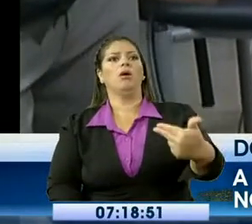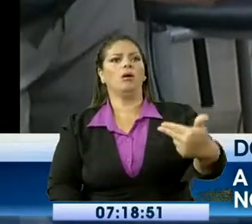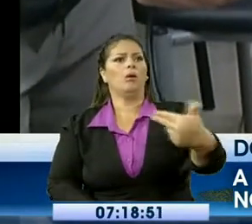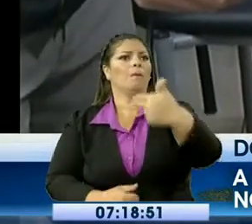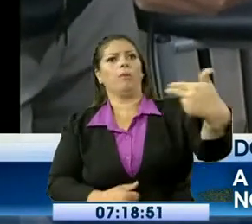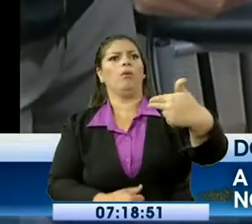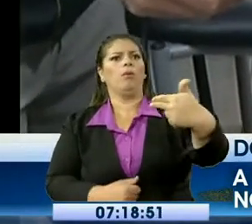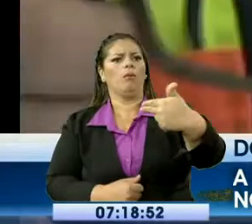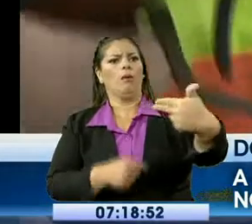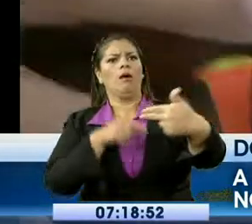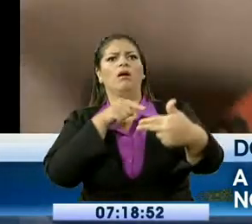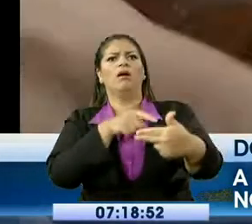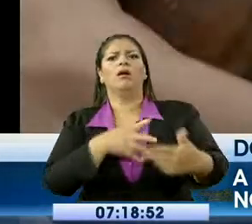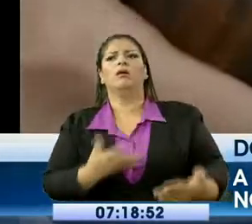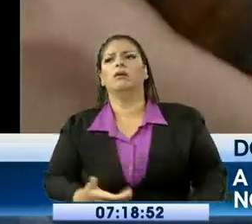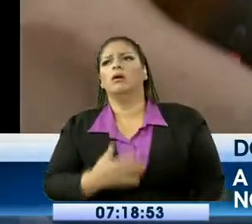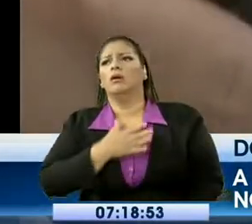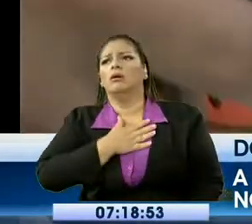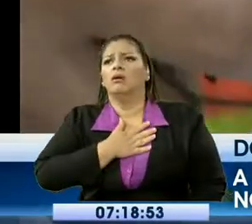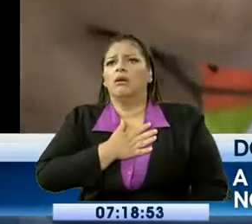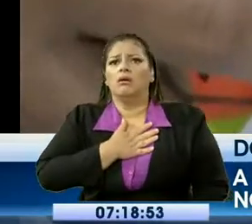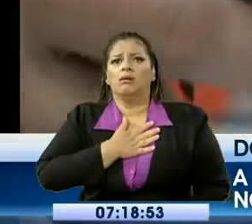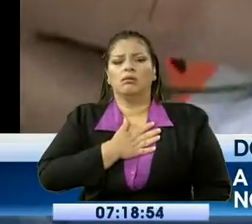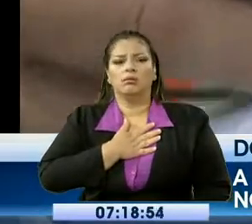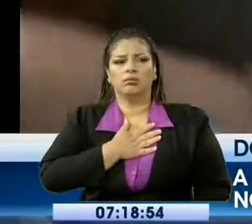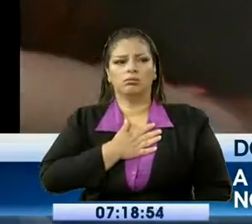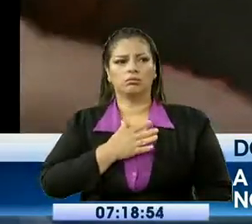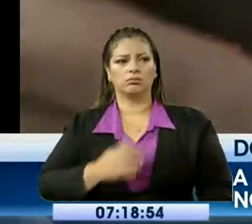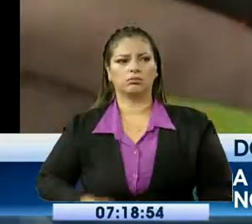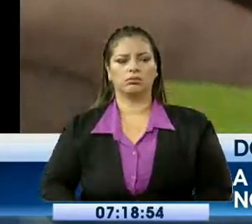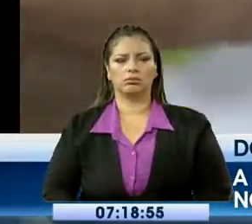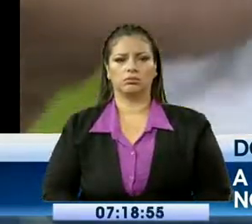no salió nada. ¿A el novio mío?